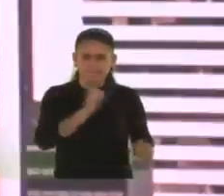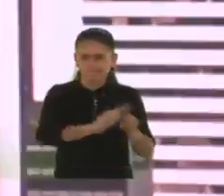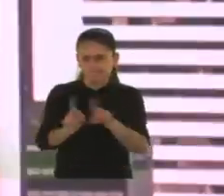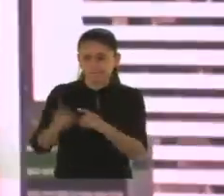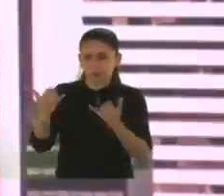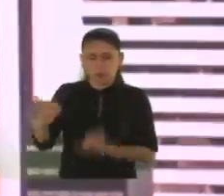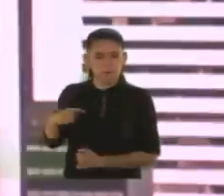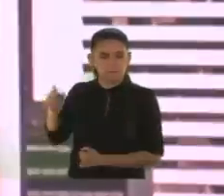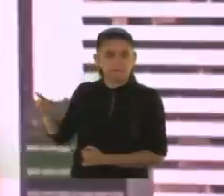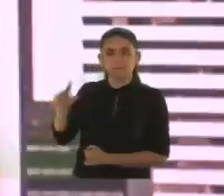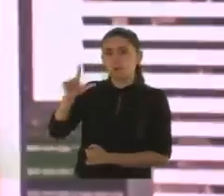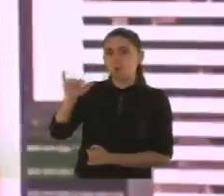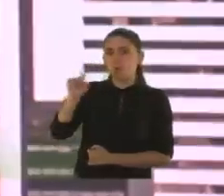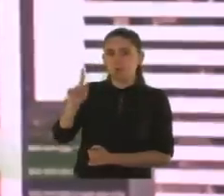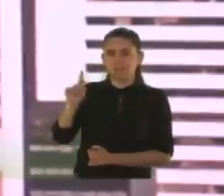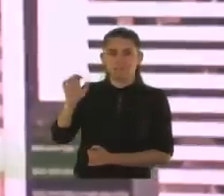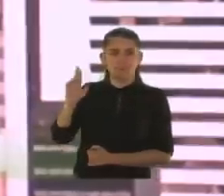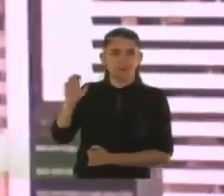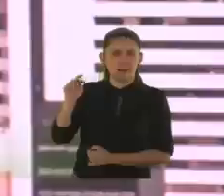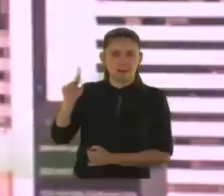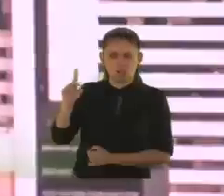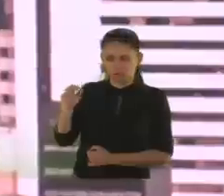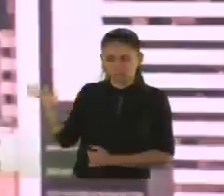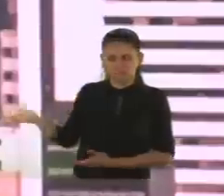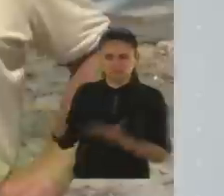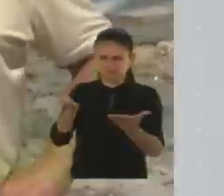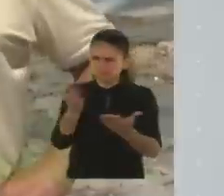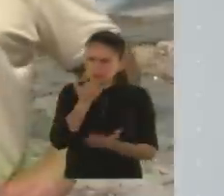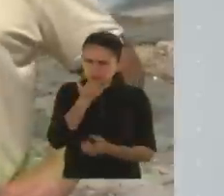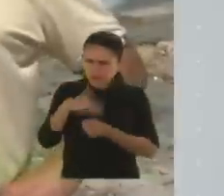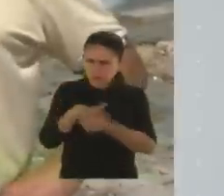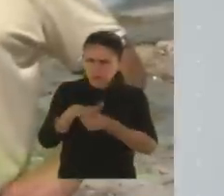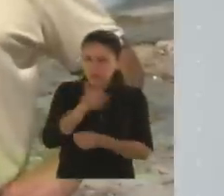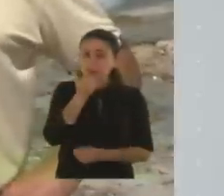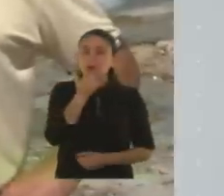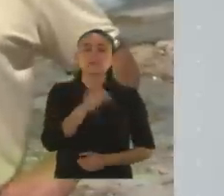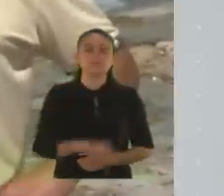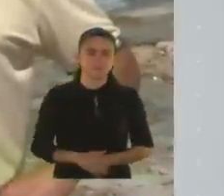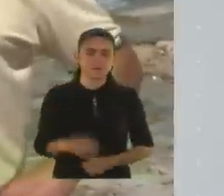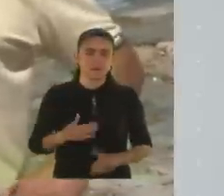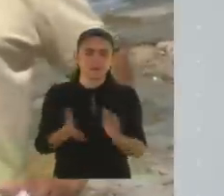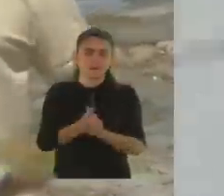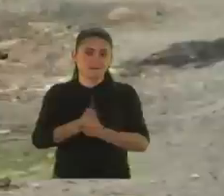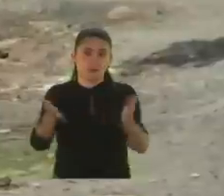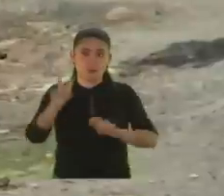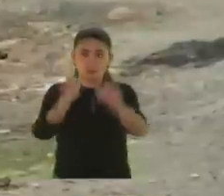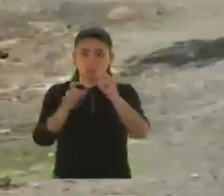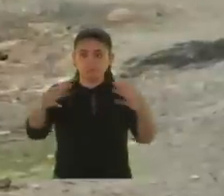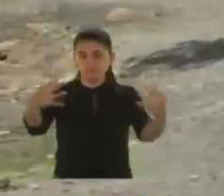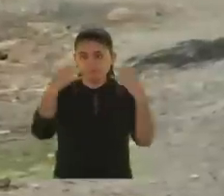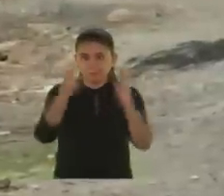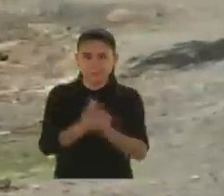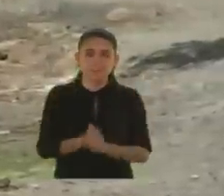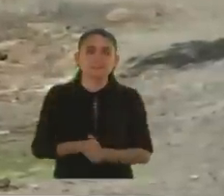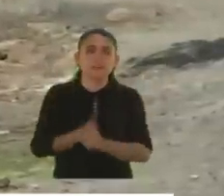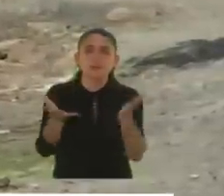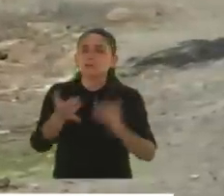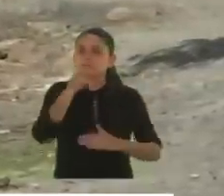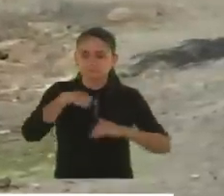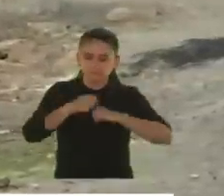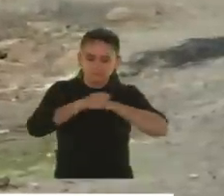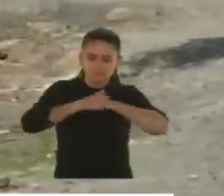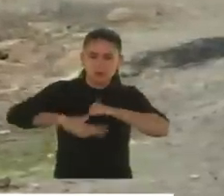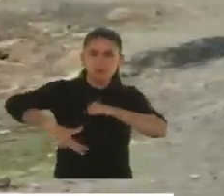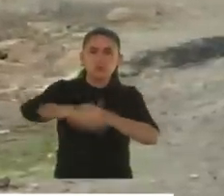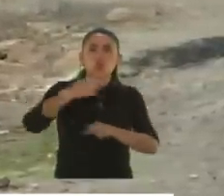Fernando. ¿De qué playa estamos hablando, Luis? Adelante. Hola, un saludo para usted y para todos los televidentes. Se trata de Playa